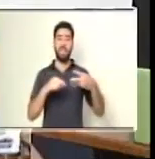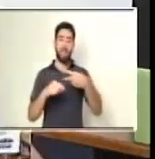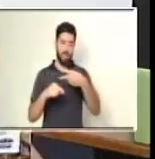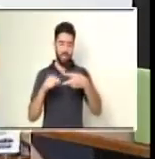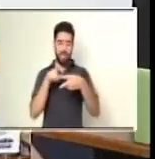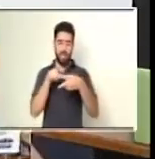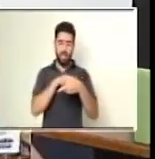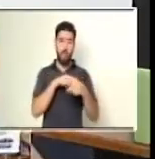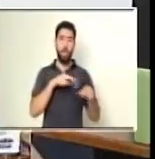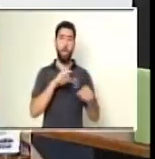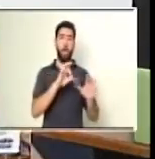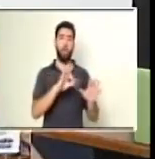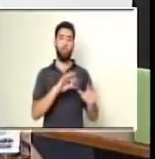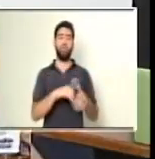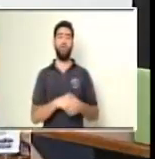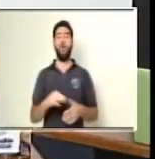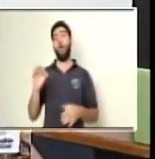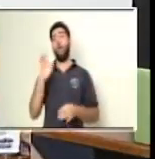También podemos leer